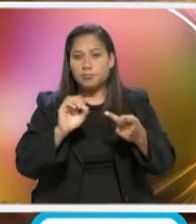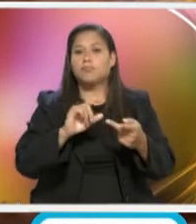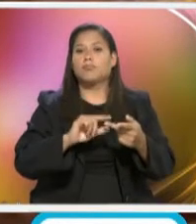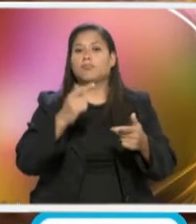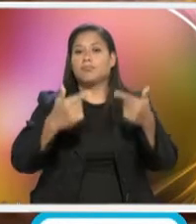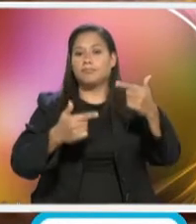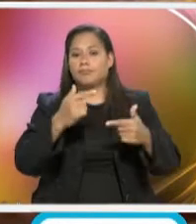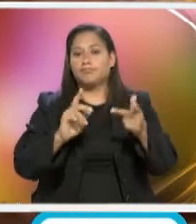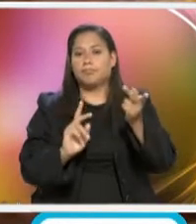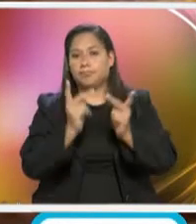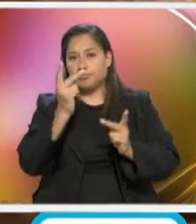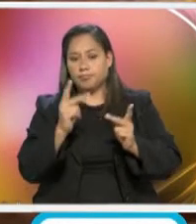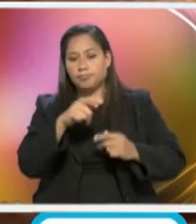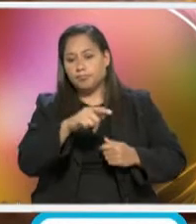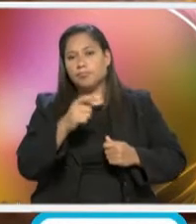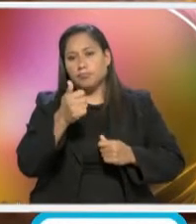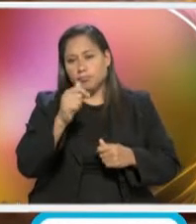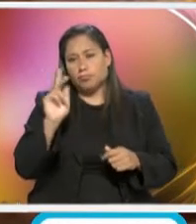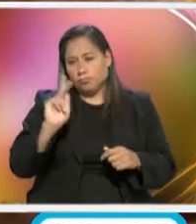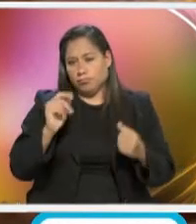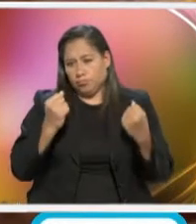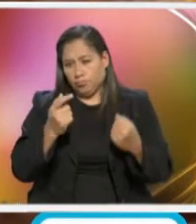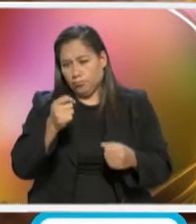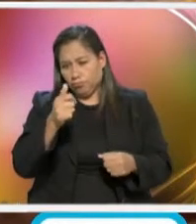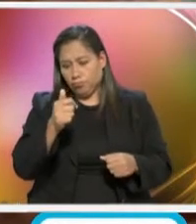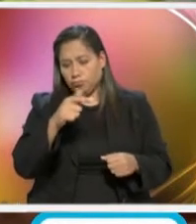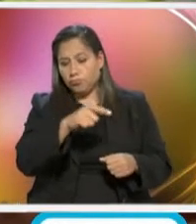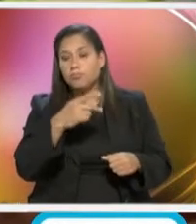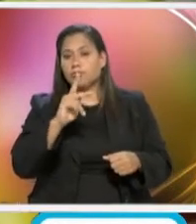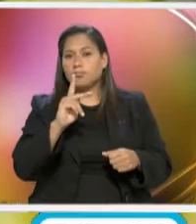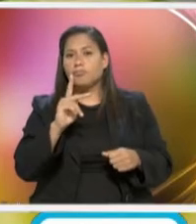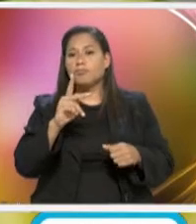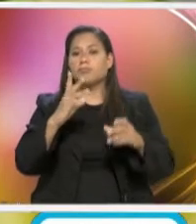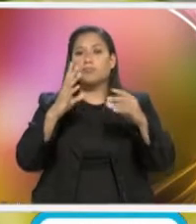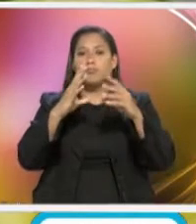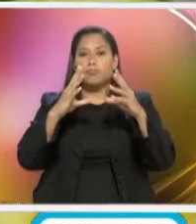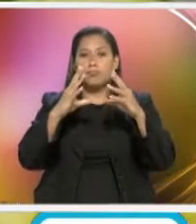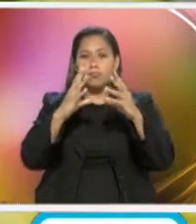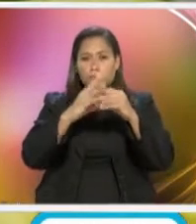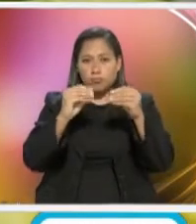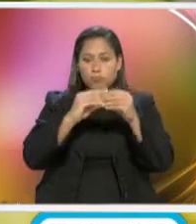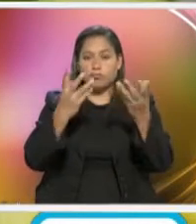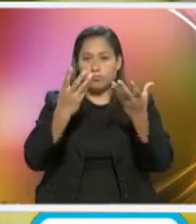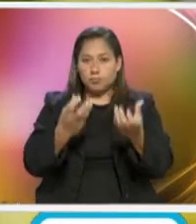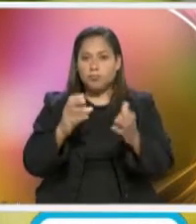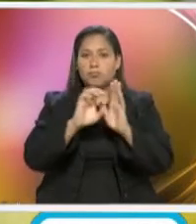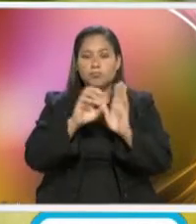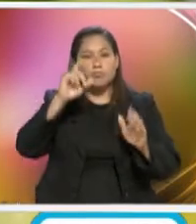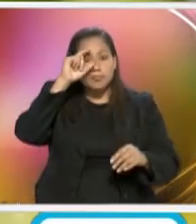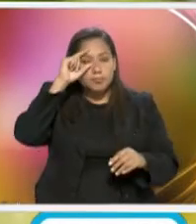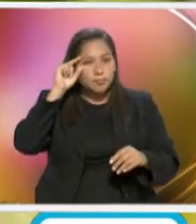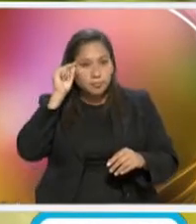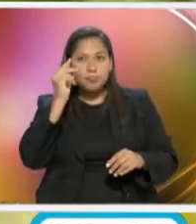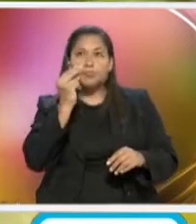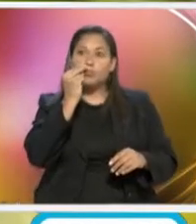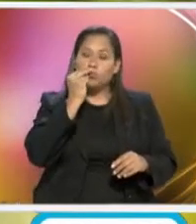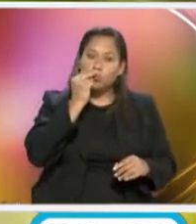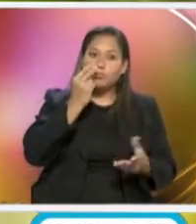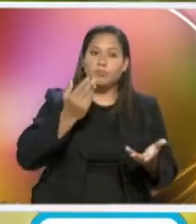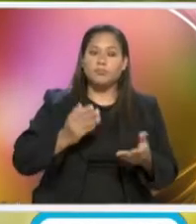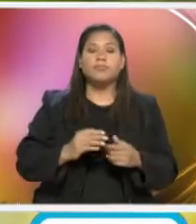leche vegetal, pero esas Sí. tienen un poco de menos proteína, pero también la puedes sacar de los frutos secos, como Muy por bien. ejemplo las almendras, las